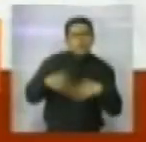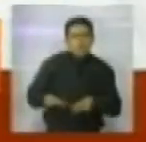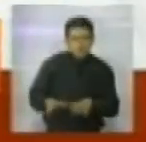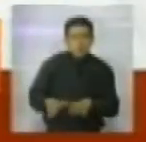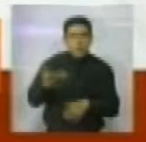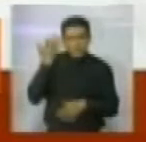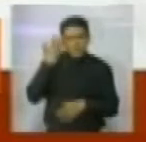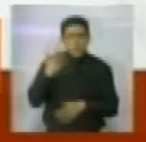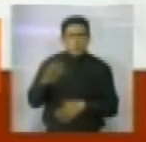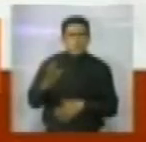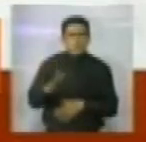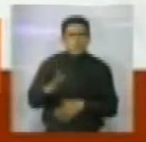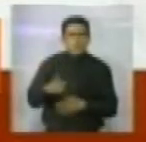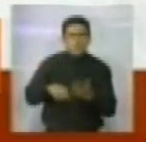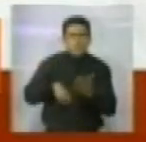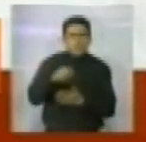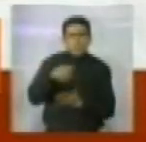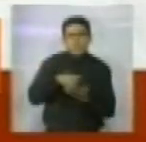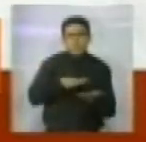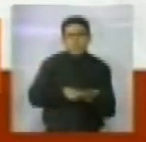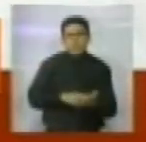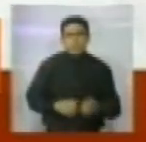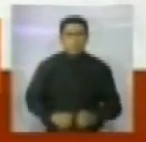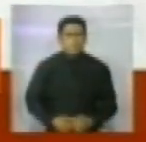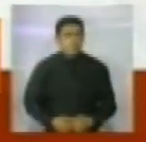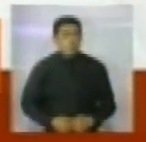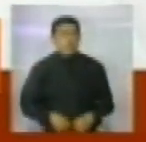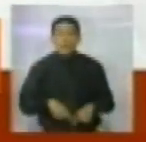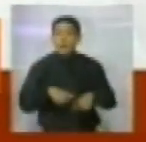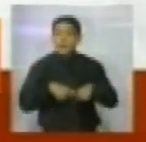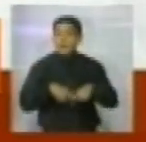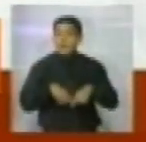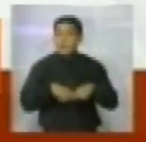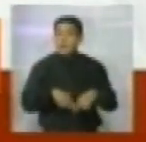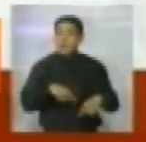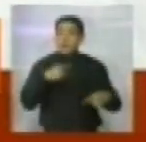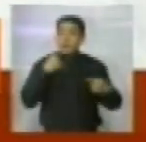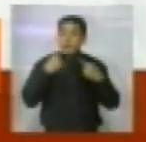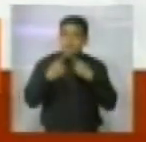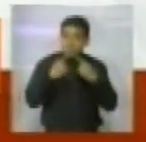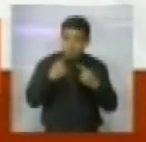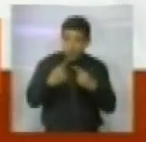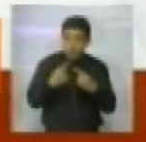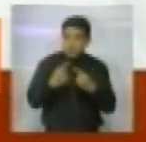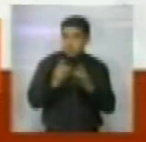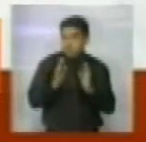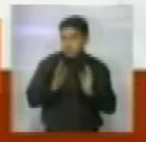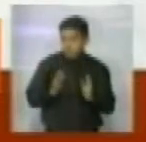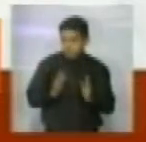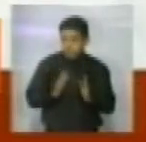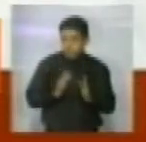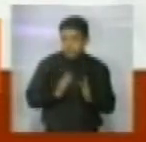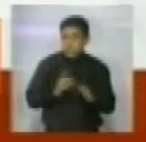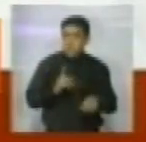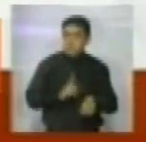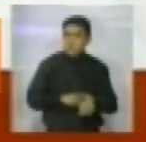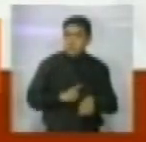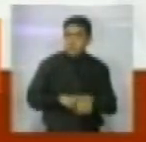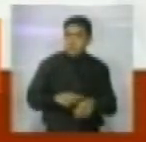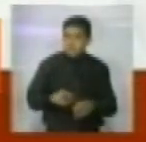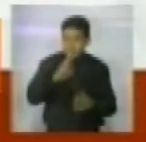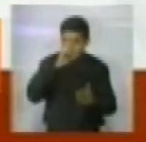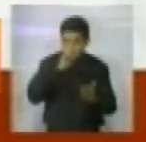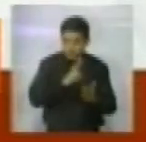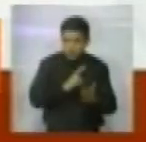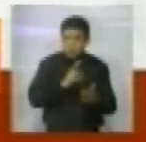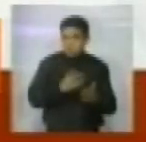para que ya se apruebe este proyecto? Todo depende de que inicie el debate y también pues se ajusten a los tiempos en el